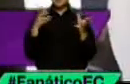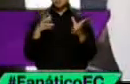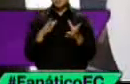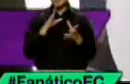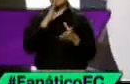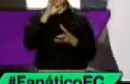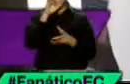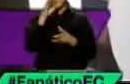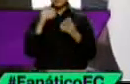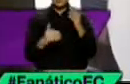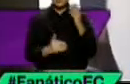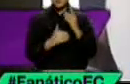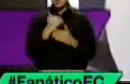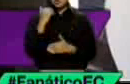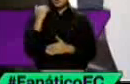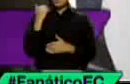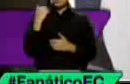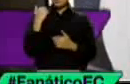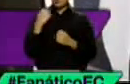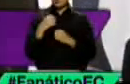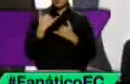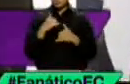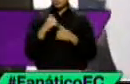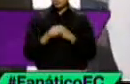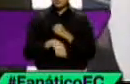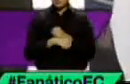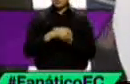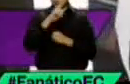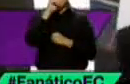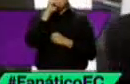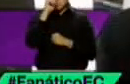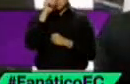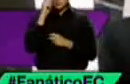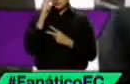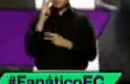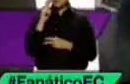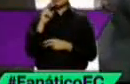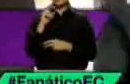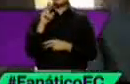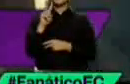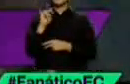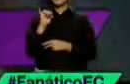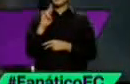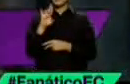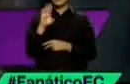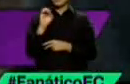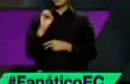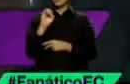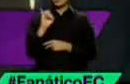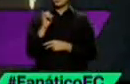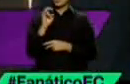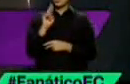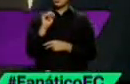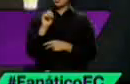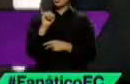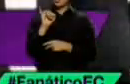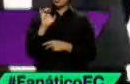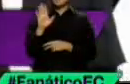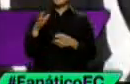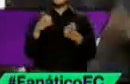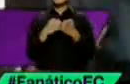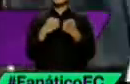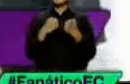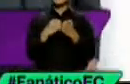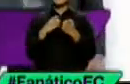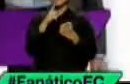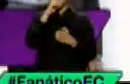se presentan a las nuevas estrellas del conjunto madridista. Llega Vinicius Junior para estar en el equipo de la Casa